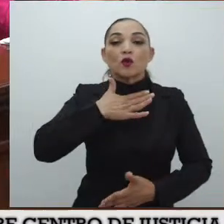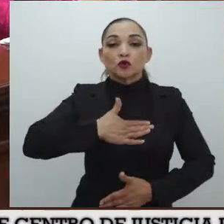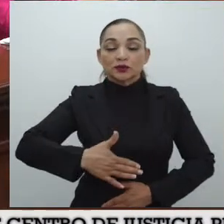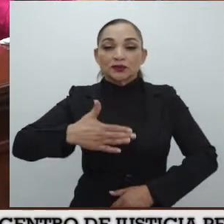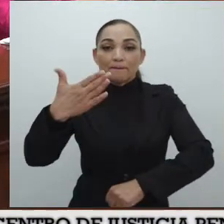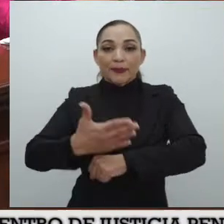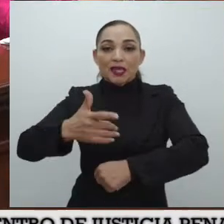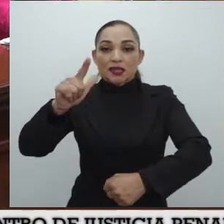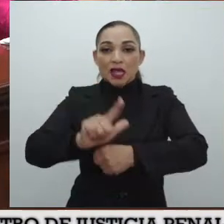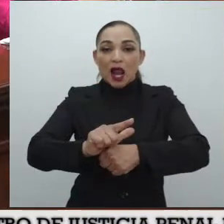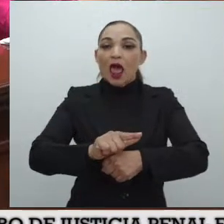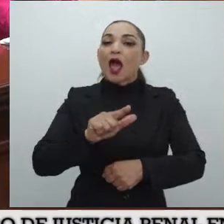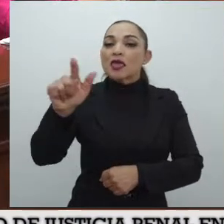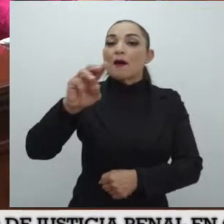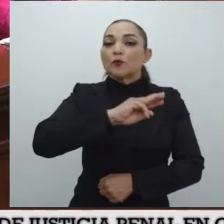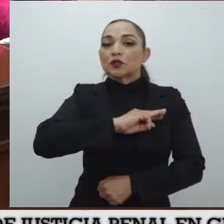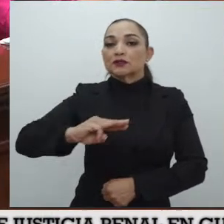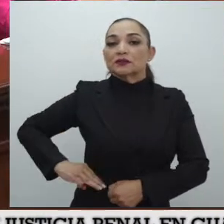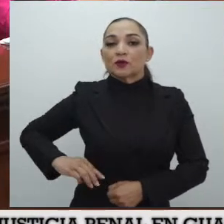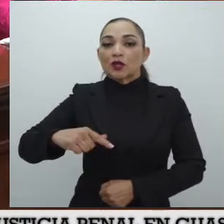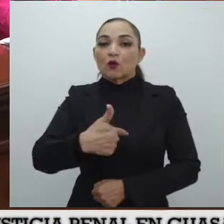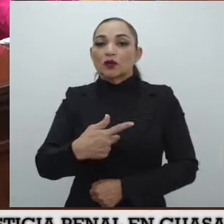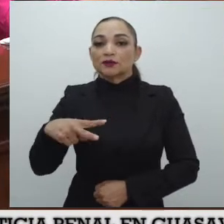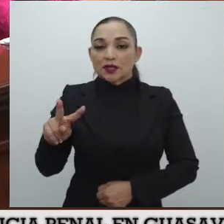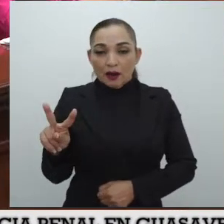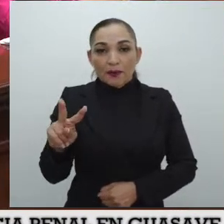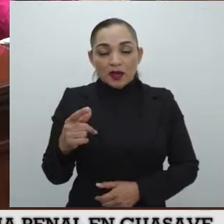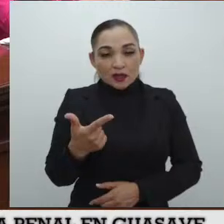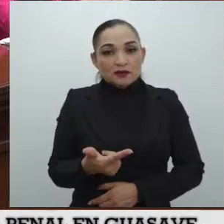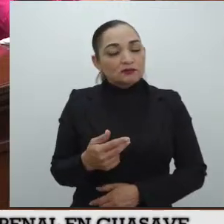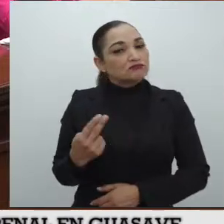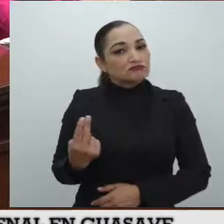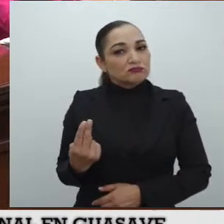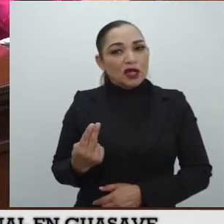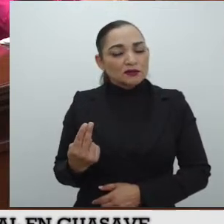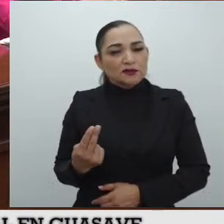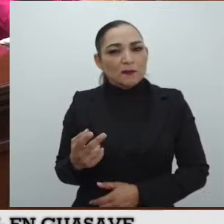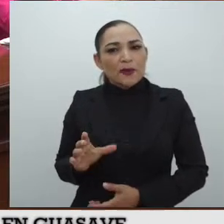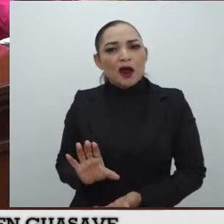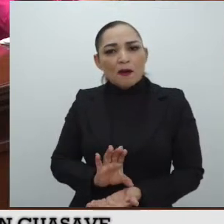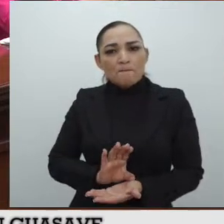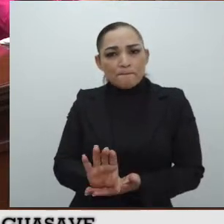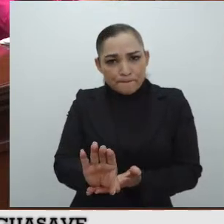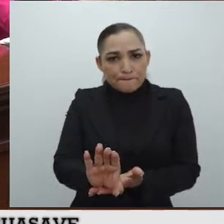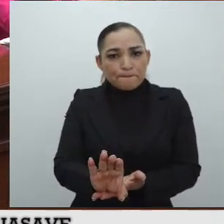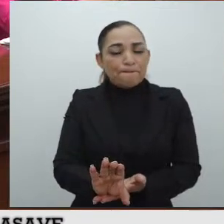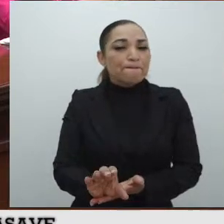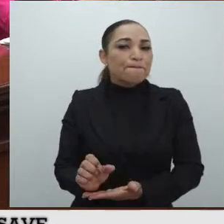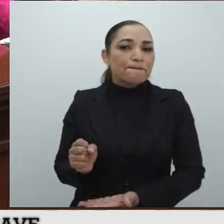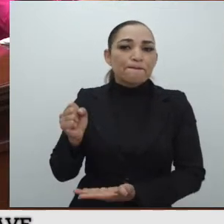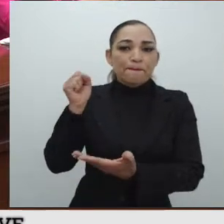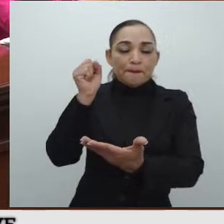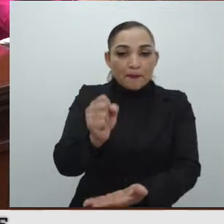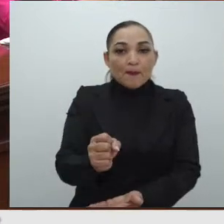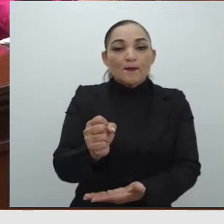posible, solo requiere la disposición presupuestal por parte del Ejecutivo Estatal.